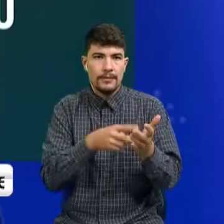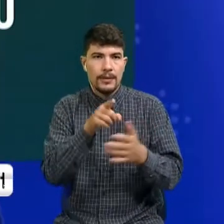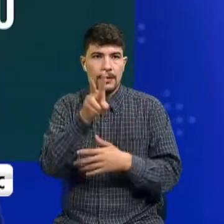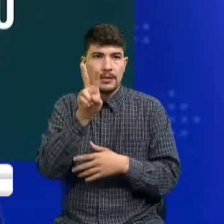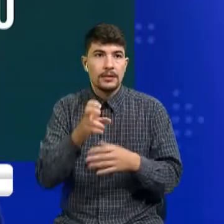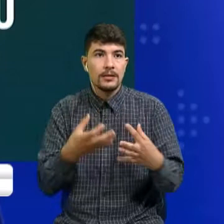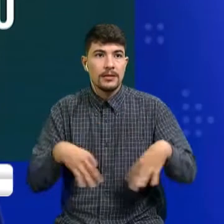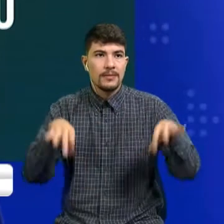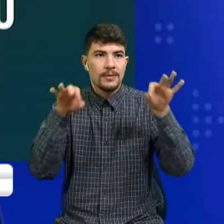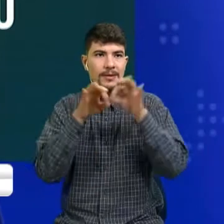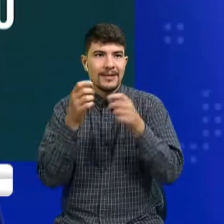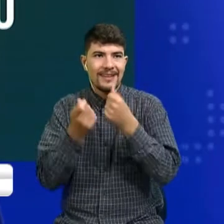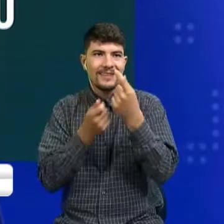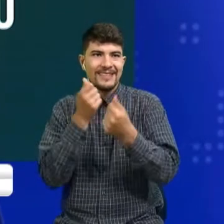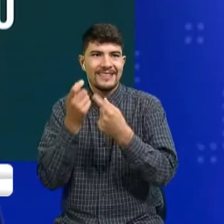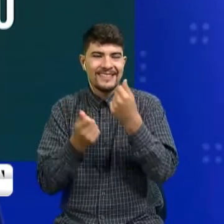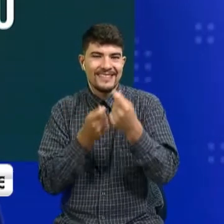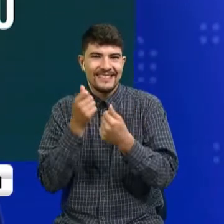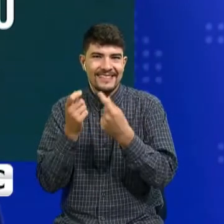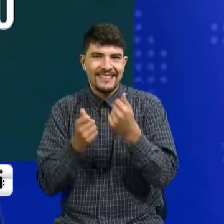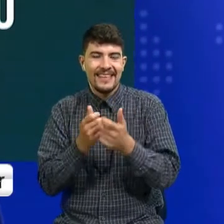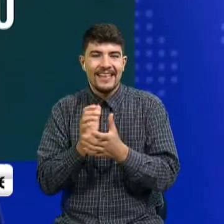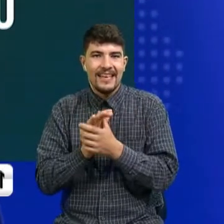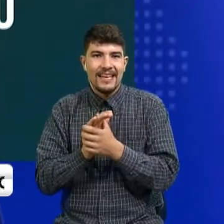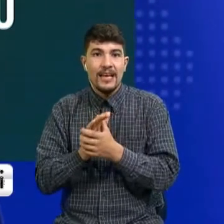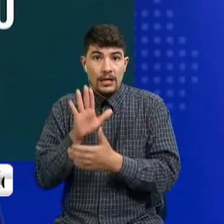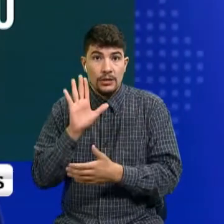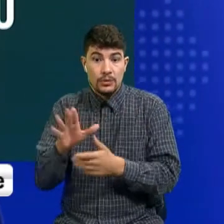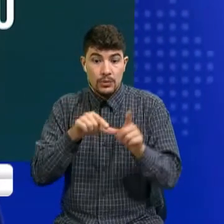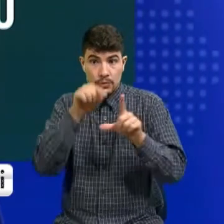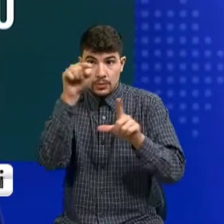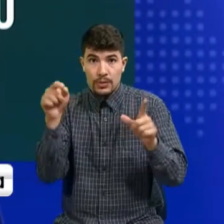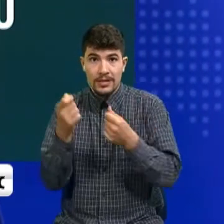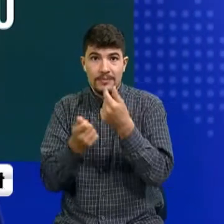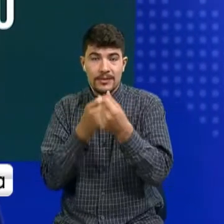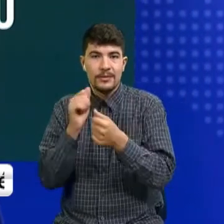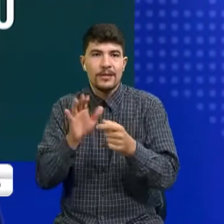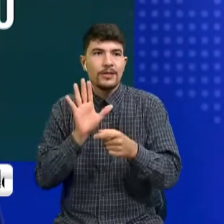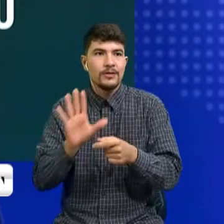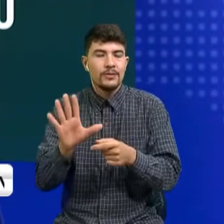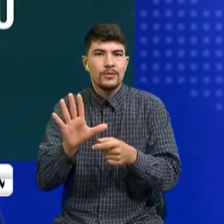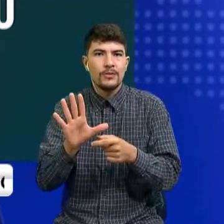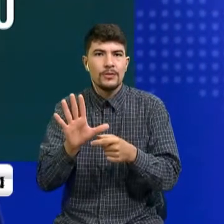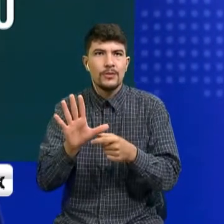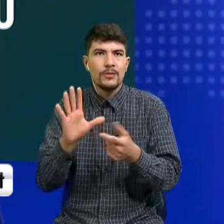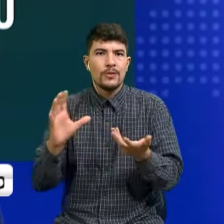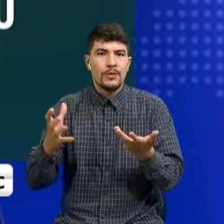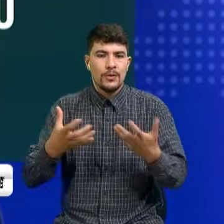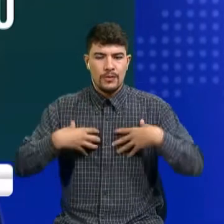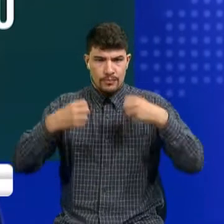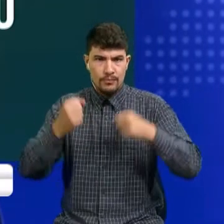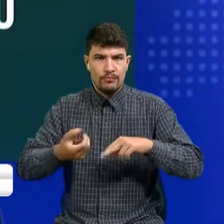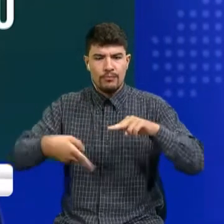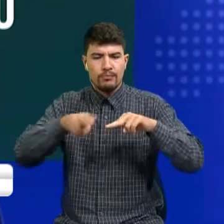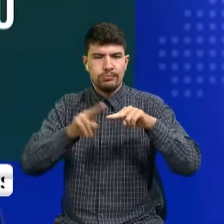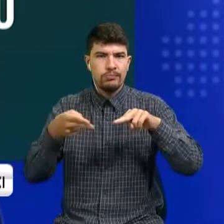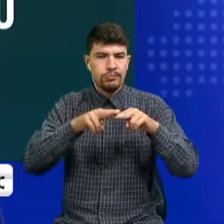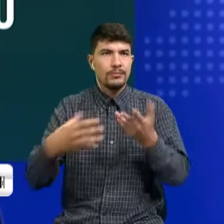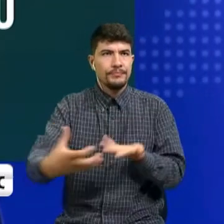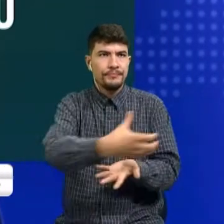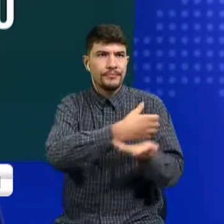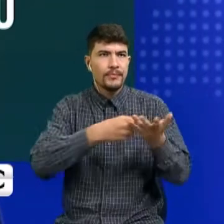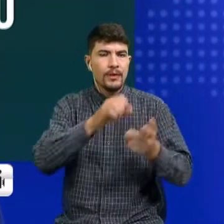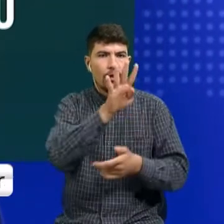en las finanzas de la administración municipal cifras en millones de pesos el predial con 94 mil